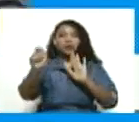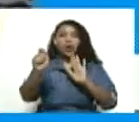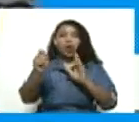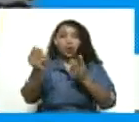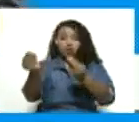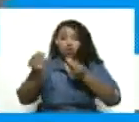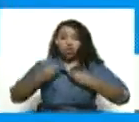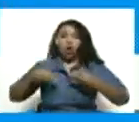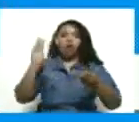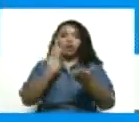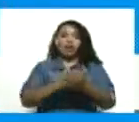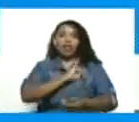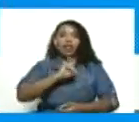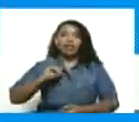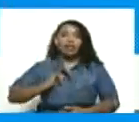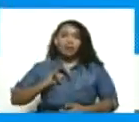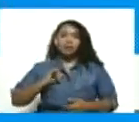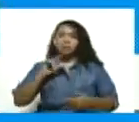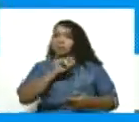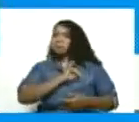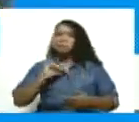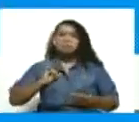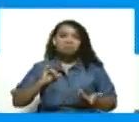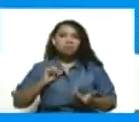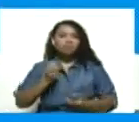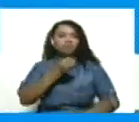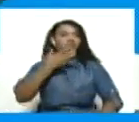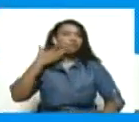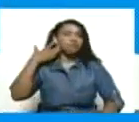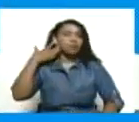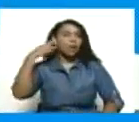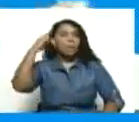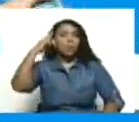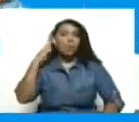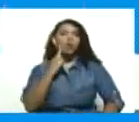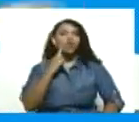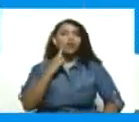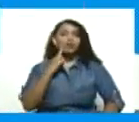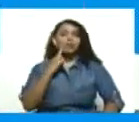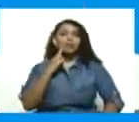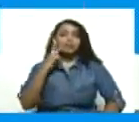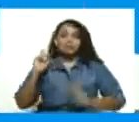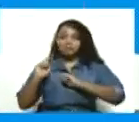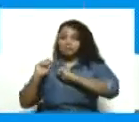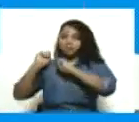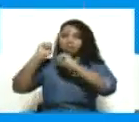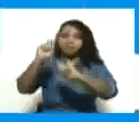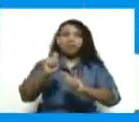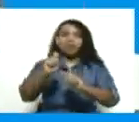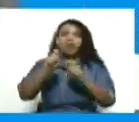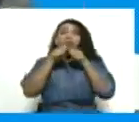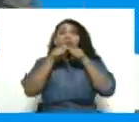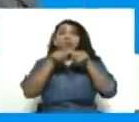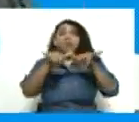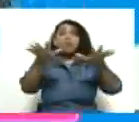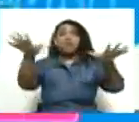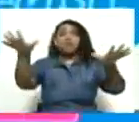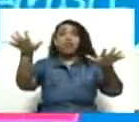dio identidad identidad orgullosamente bolivariana que traspasa las fronteras